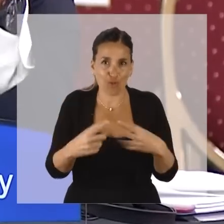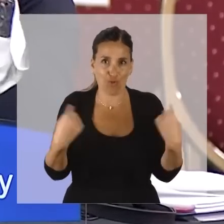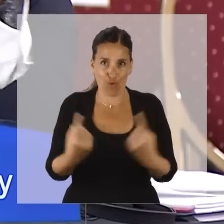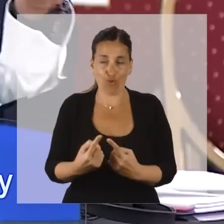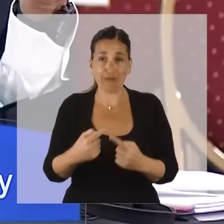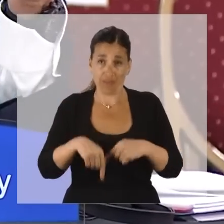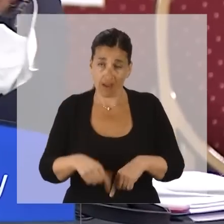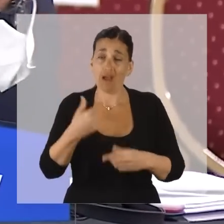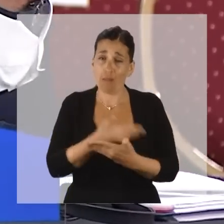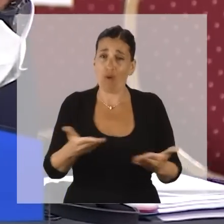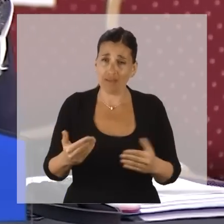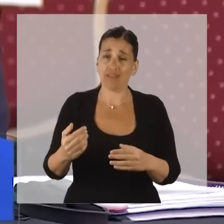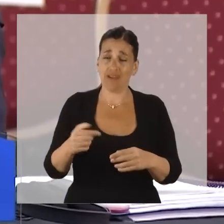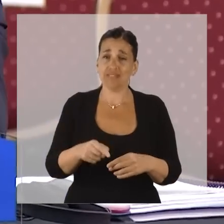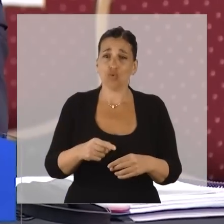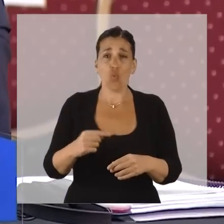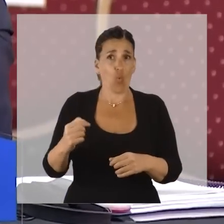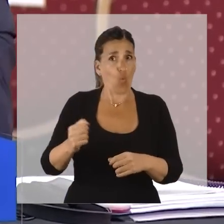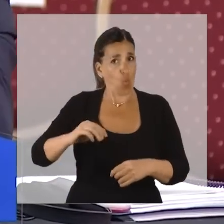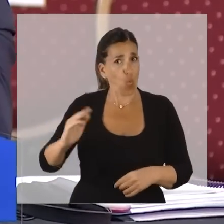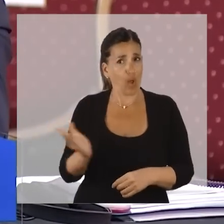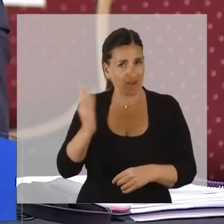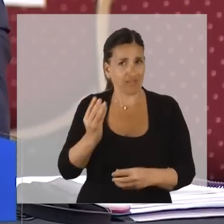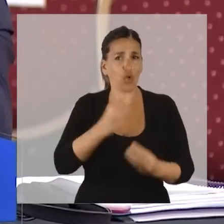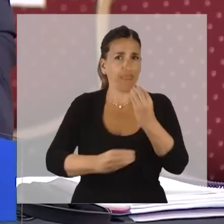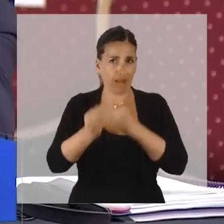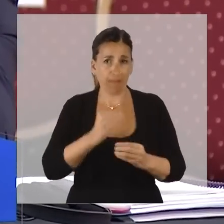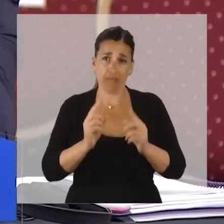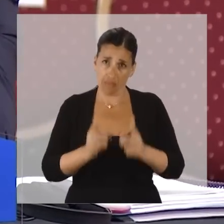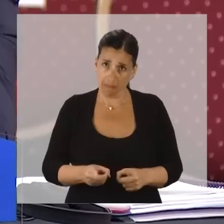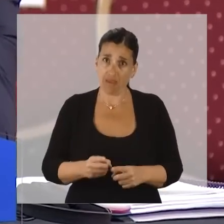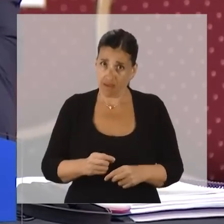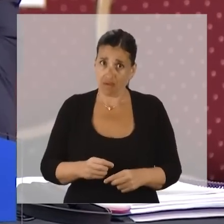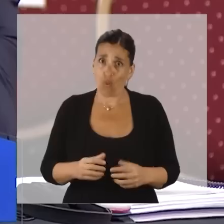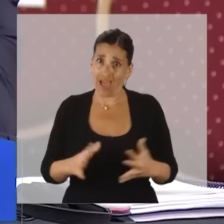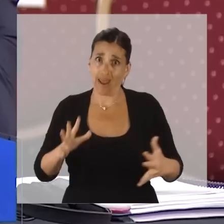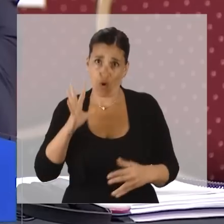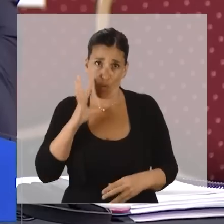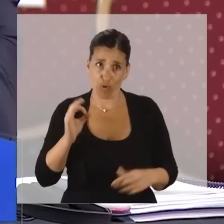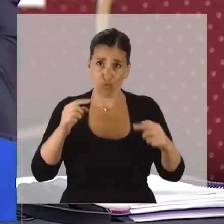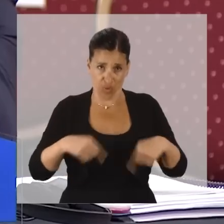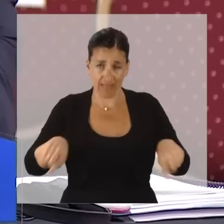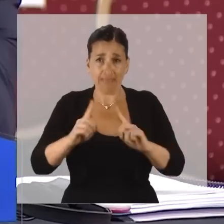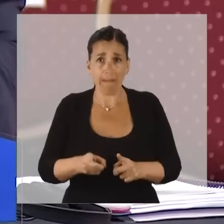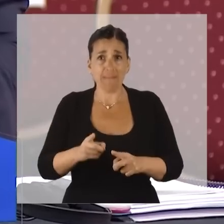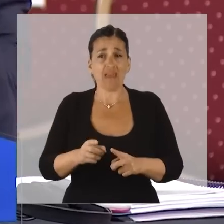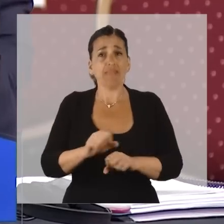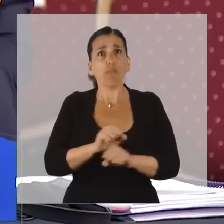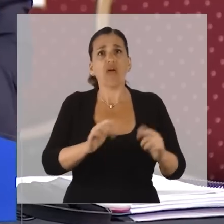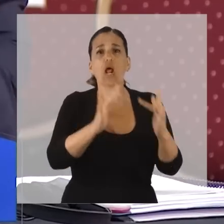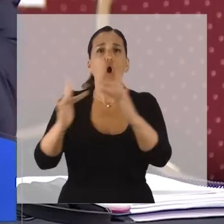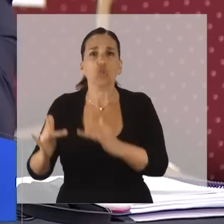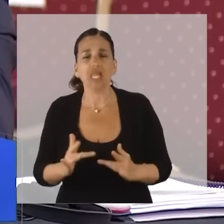aquí se ha destacado la capacidad de la generación de alimento entre otras cosas de la posibilidad